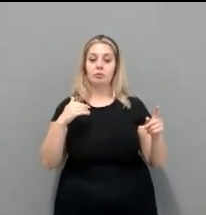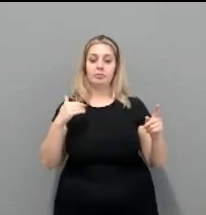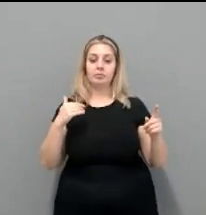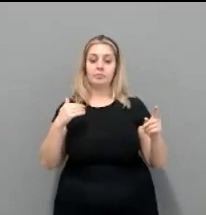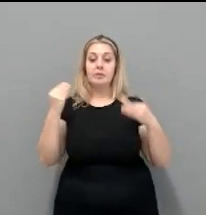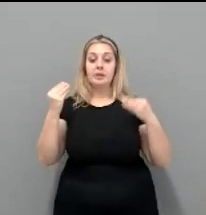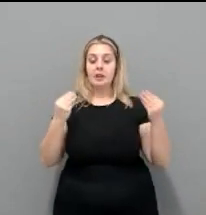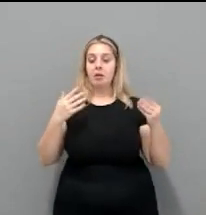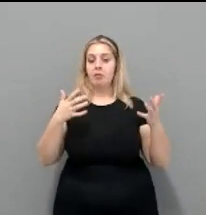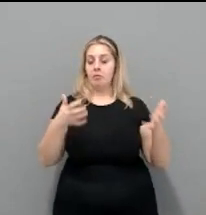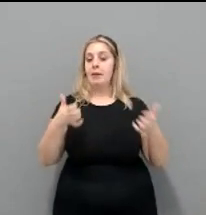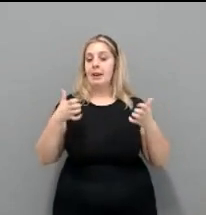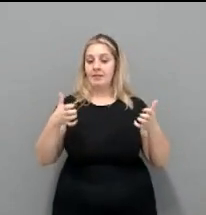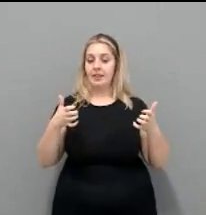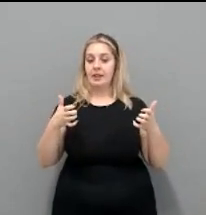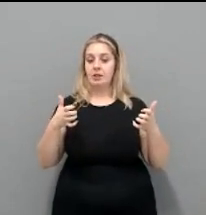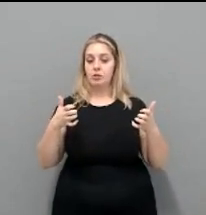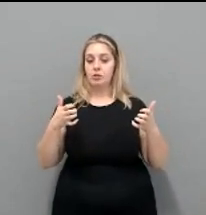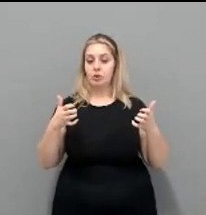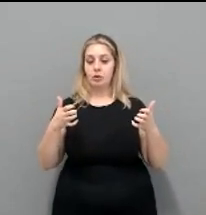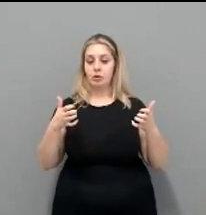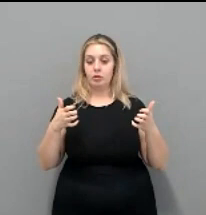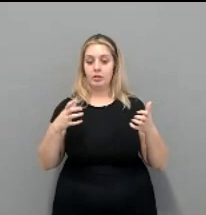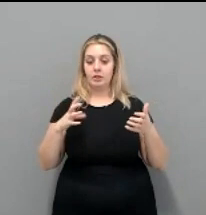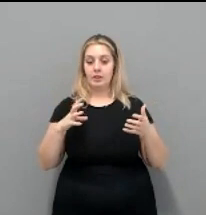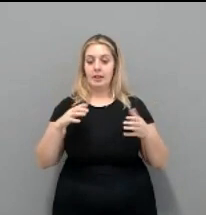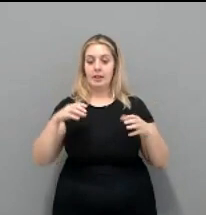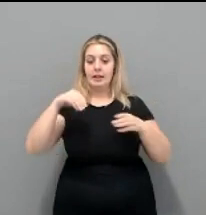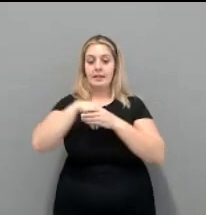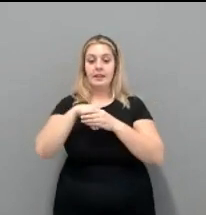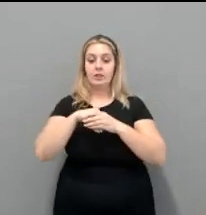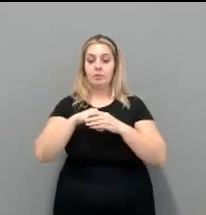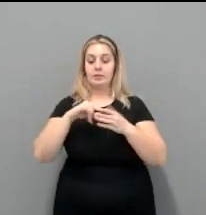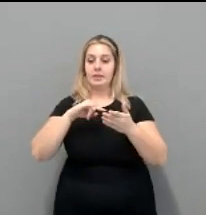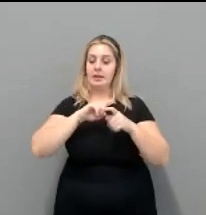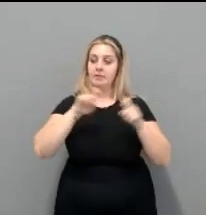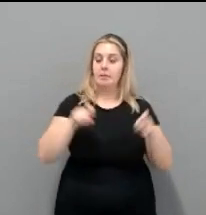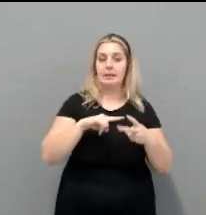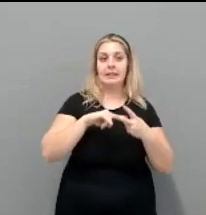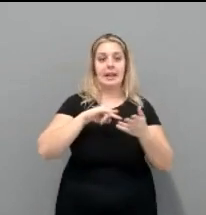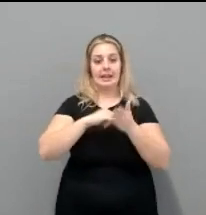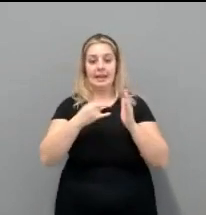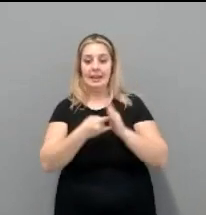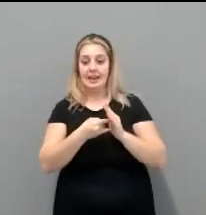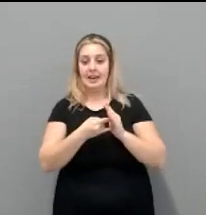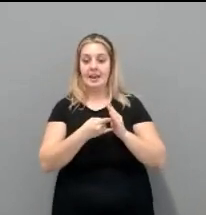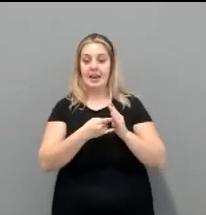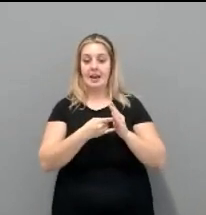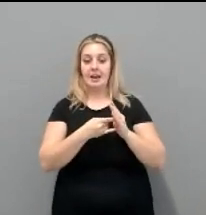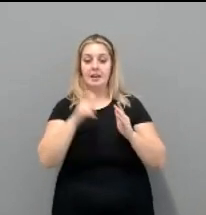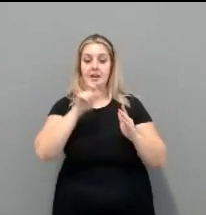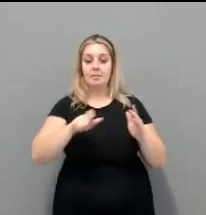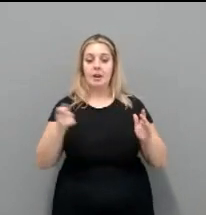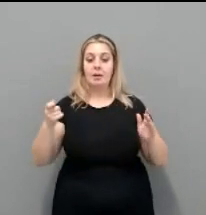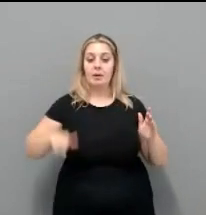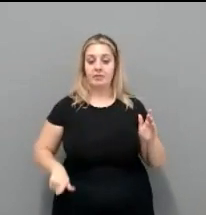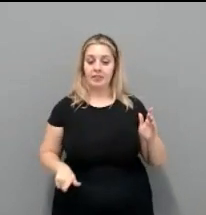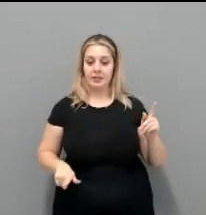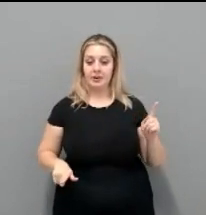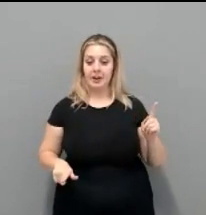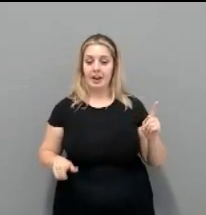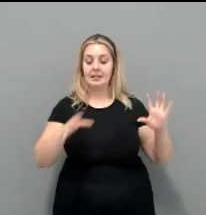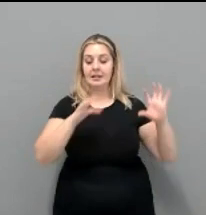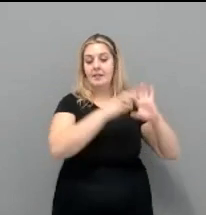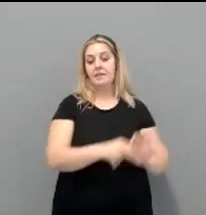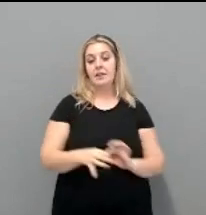creo que es beneficioso tener dentro de la disciplina de la informática, de la ingeniería, estos profesionales, ¿no?, que se